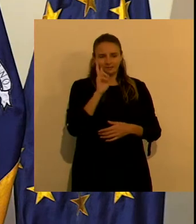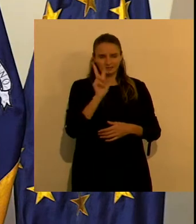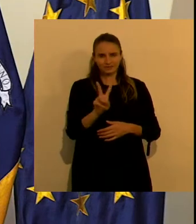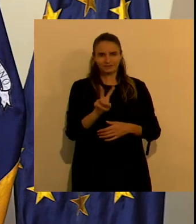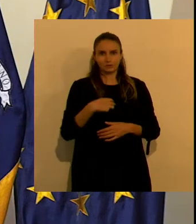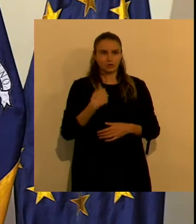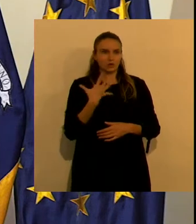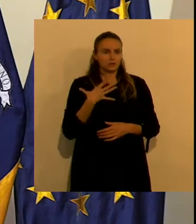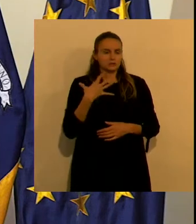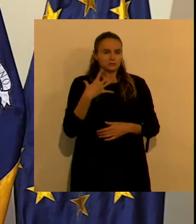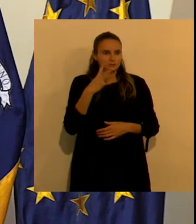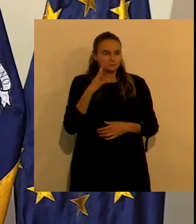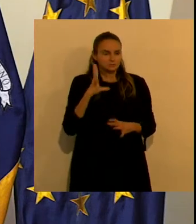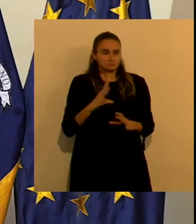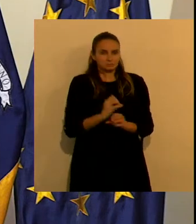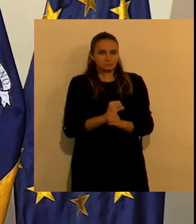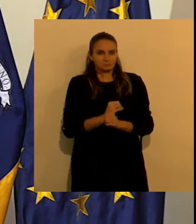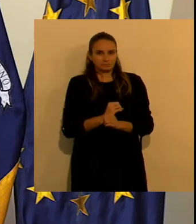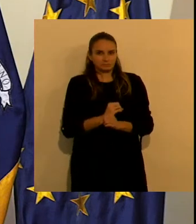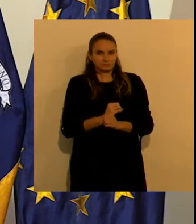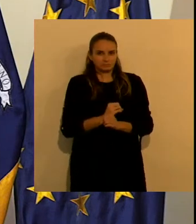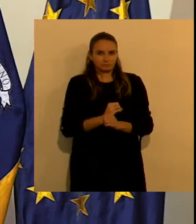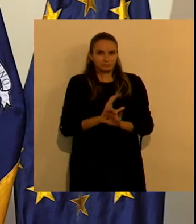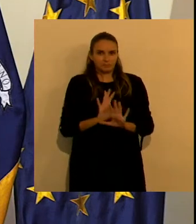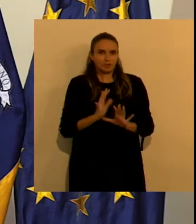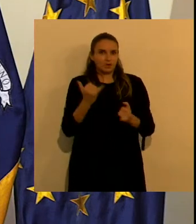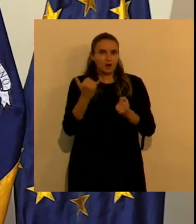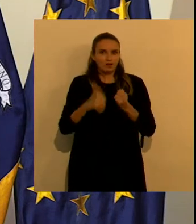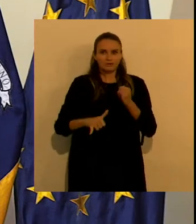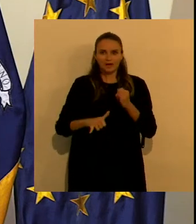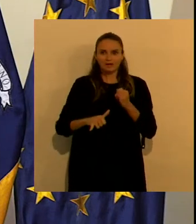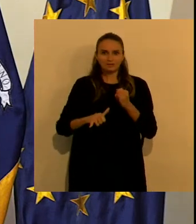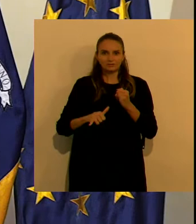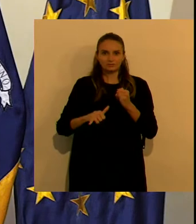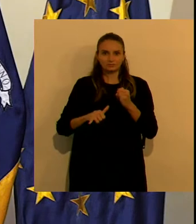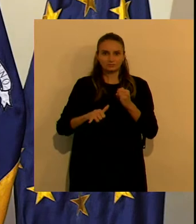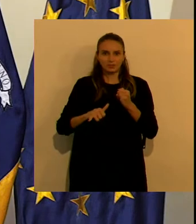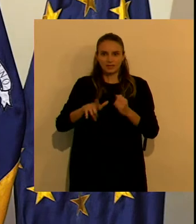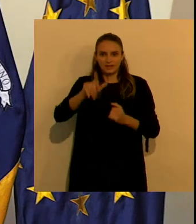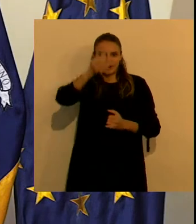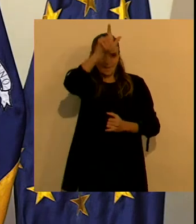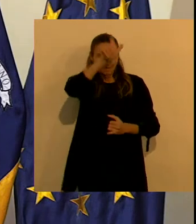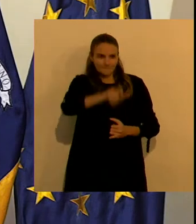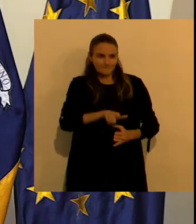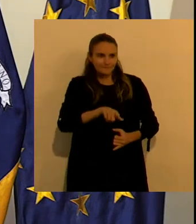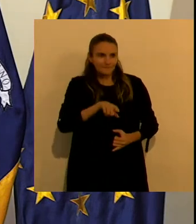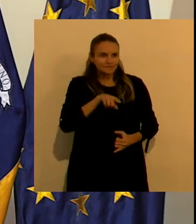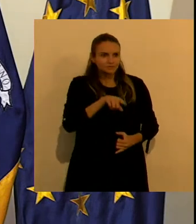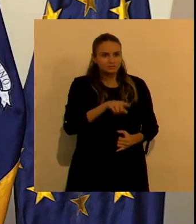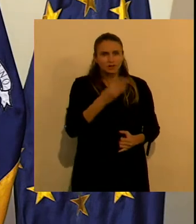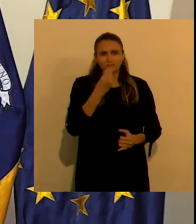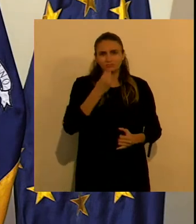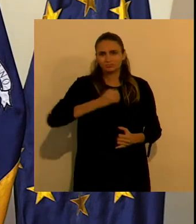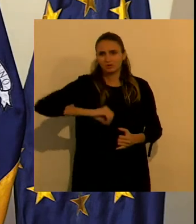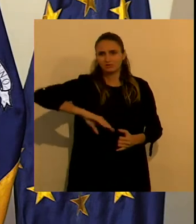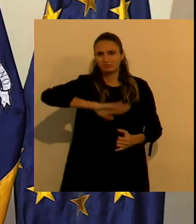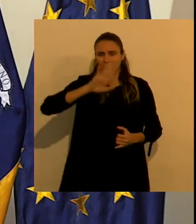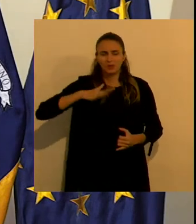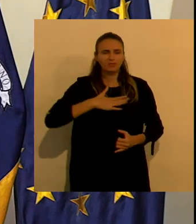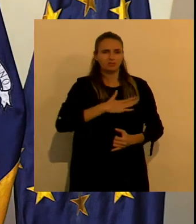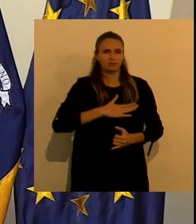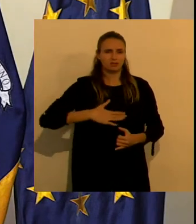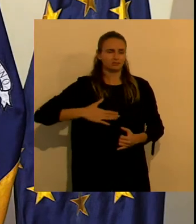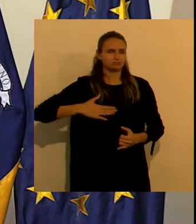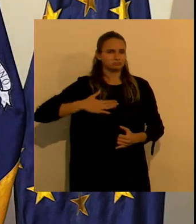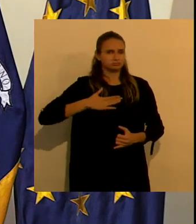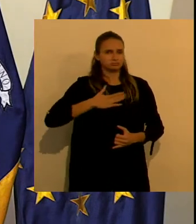cortado. Pero al final ha resultado todo lo contrario. Ha resultado una persona súper afable para trabajar con él, encantadora.